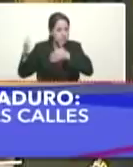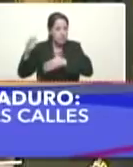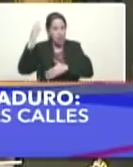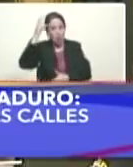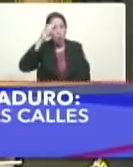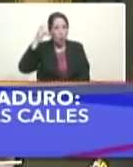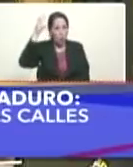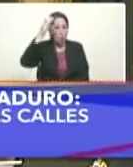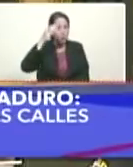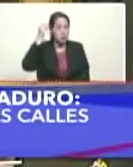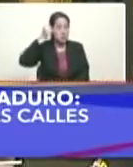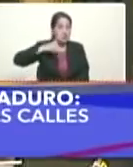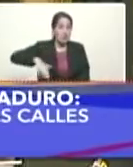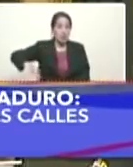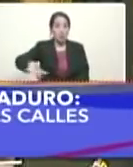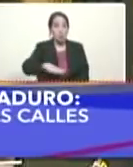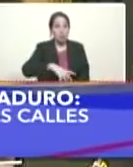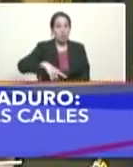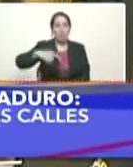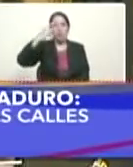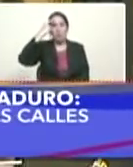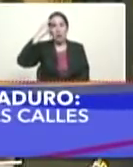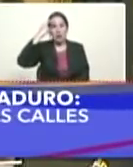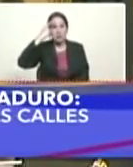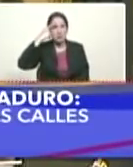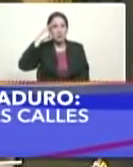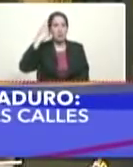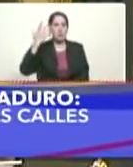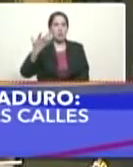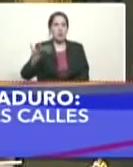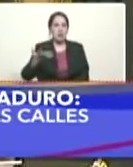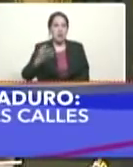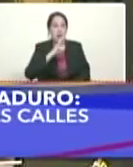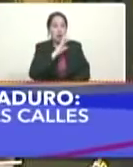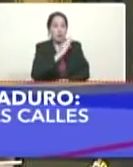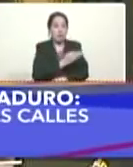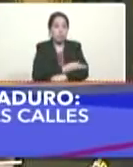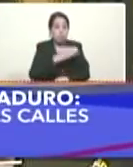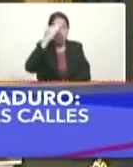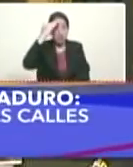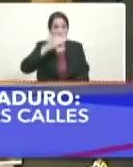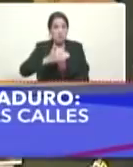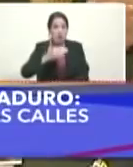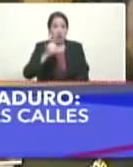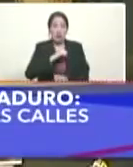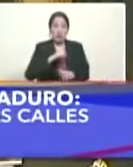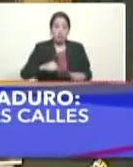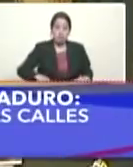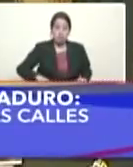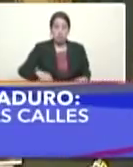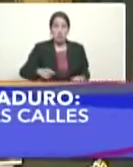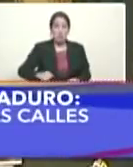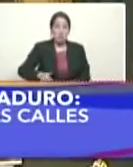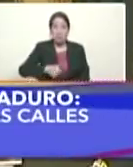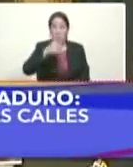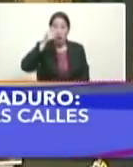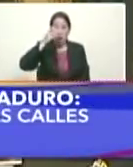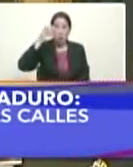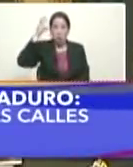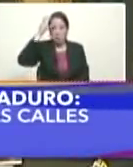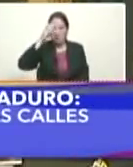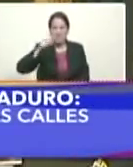conciencia en el pueblo conciencia en la fuerza armada nacional bolivariana más conciencia en la fuerza armada más